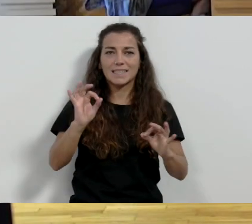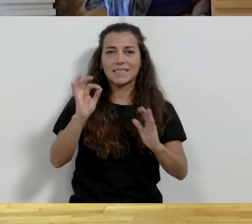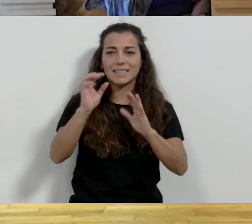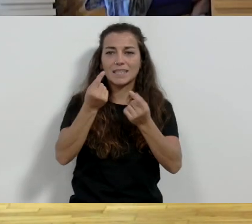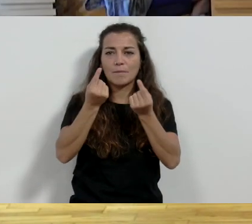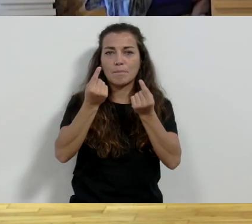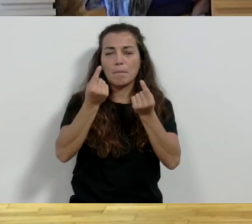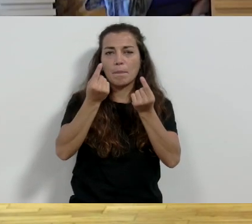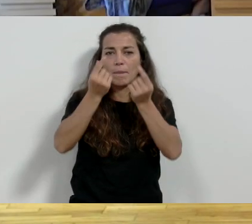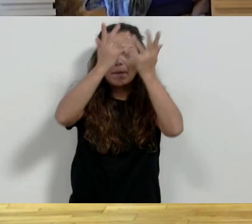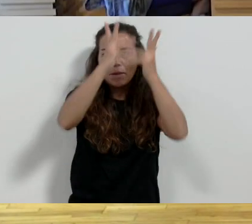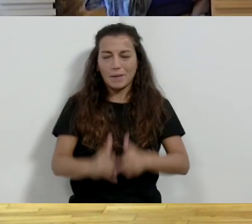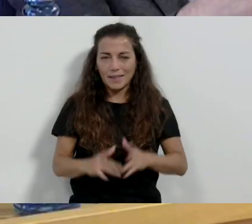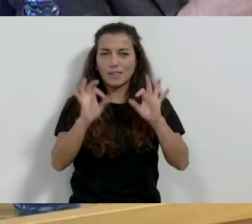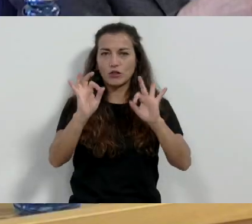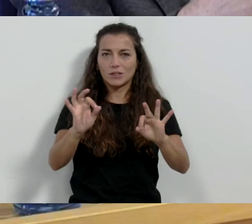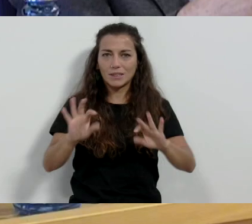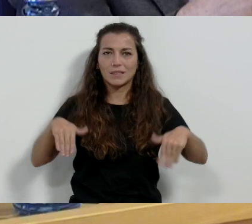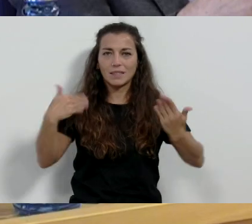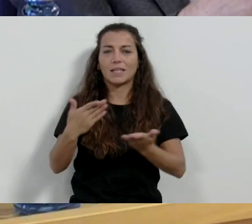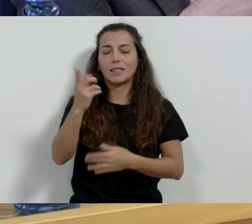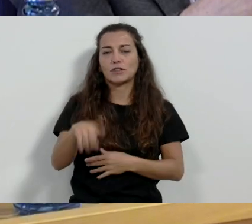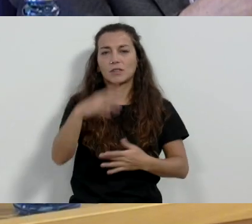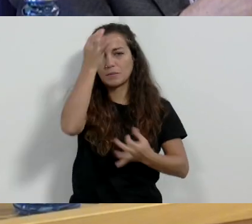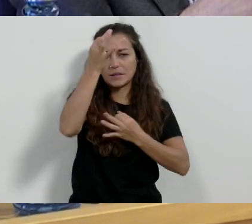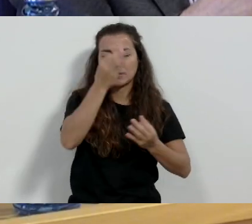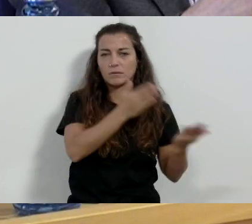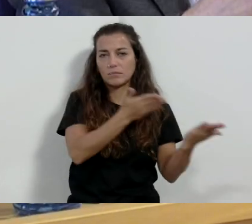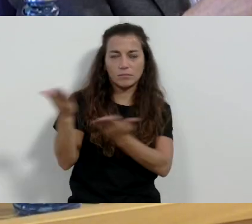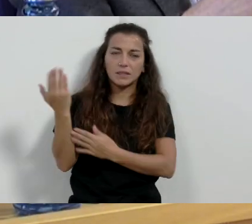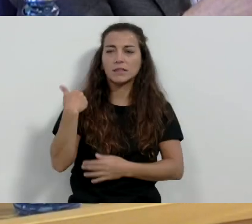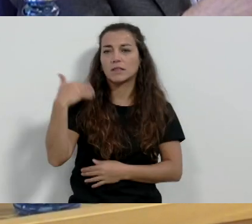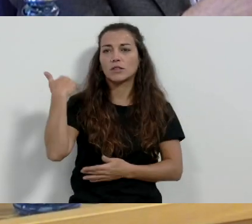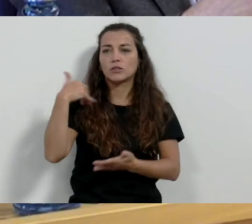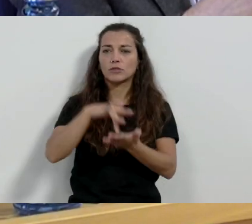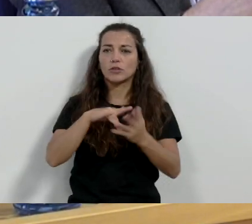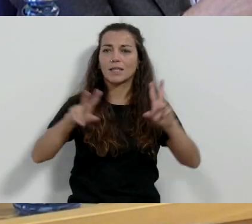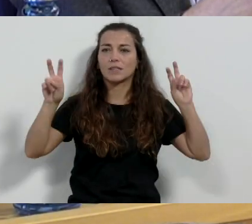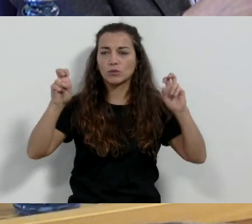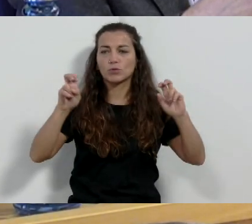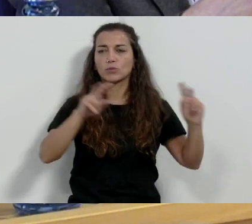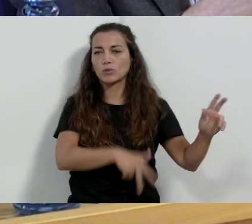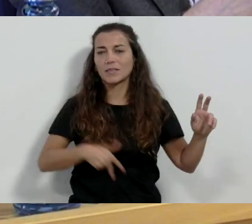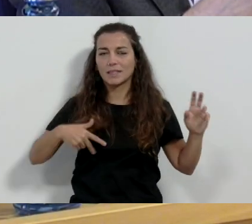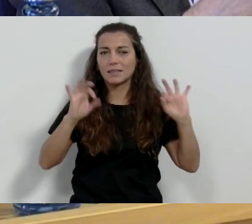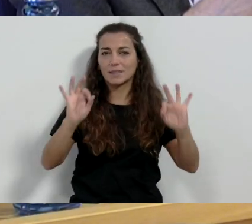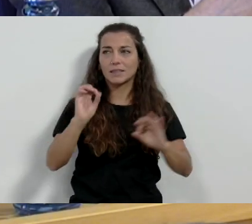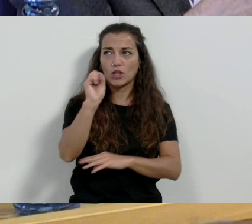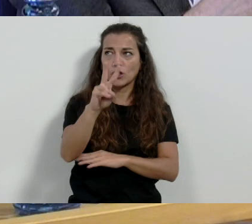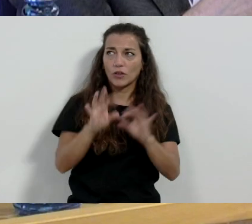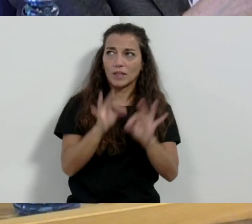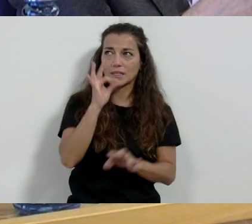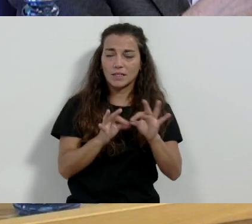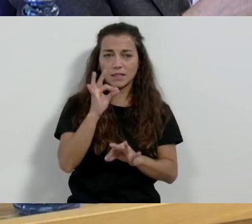la moción se dictaminó favorablemente en la pasada Comisión de Asuntos Generales celebrada el 12 de septiembre. El dictamen fue favorable